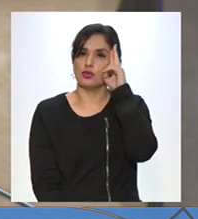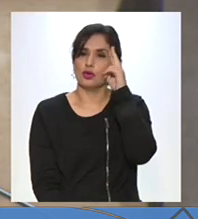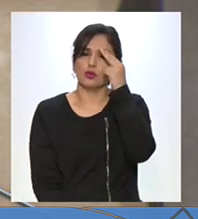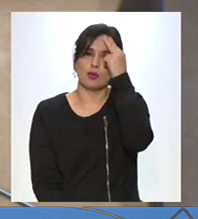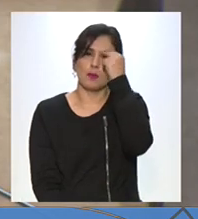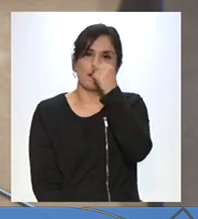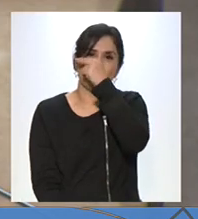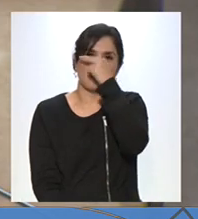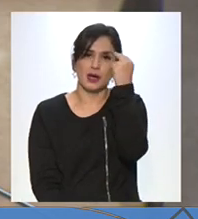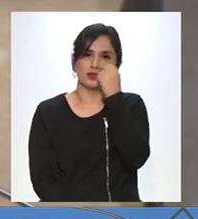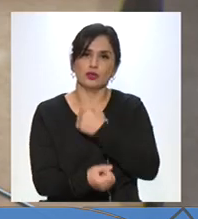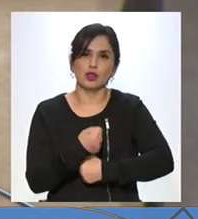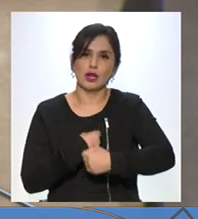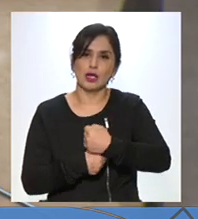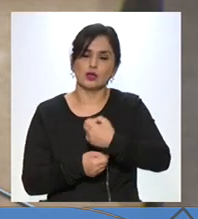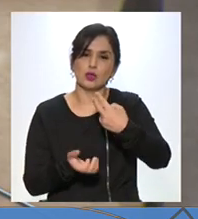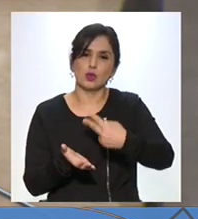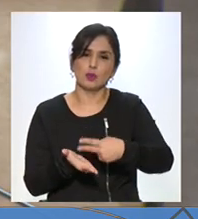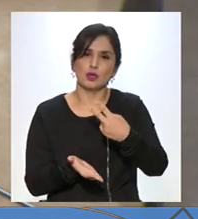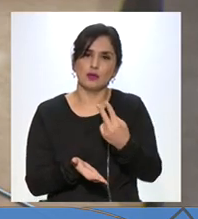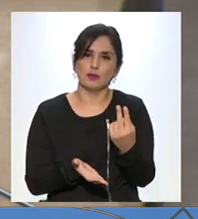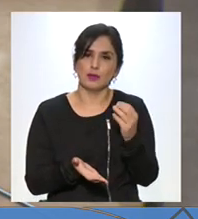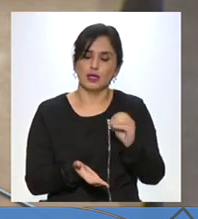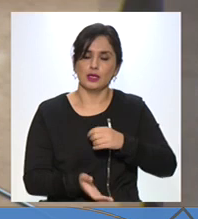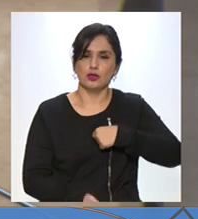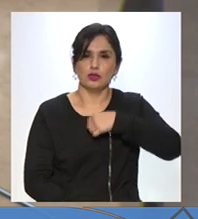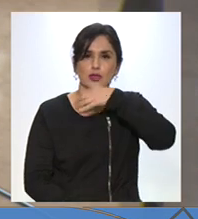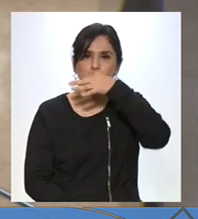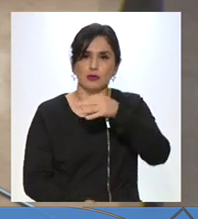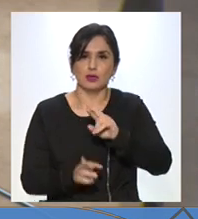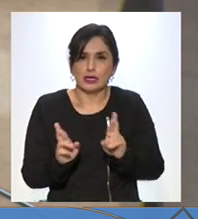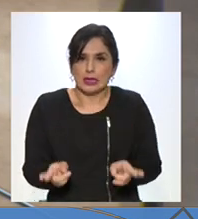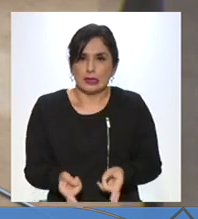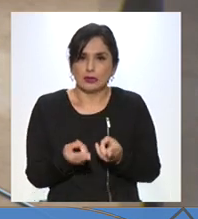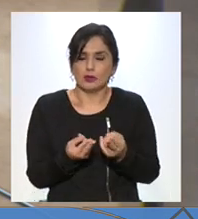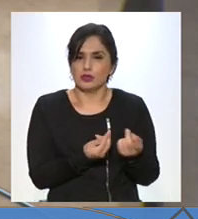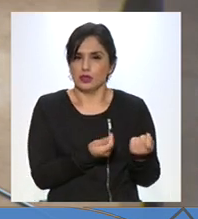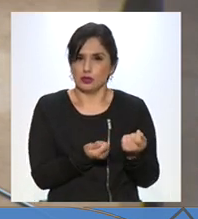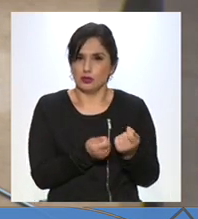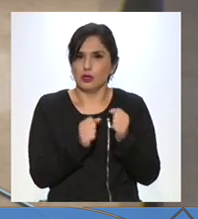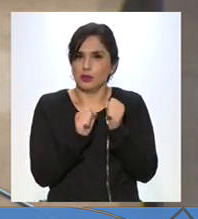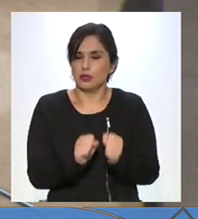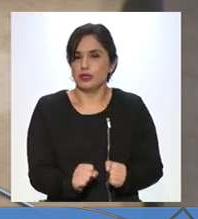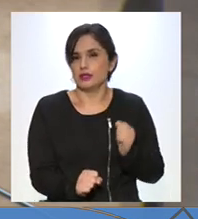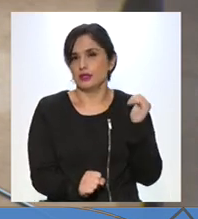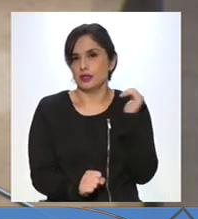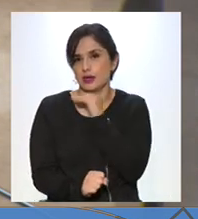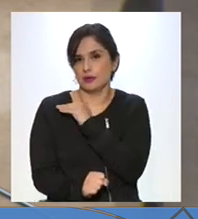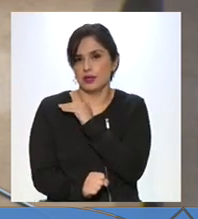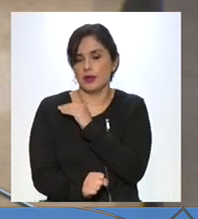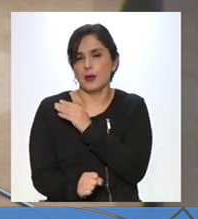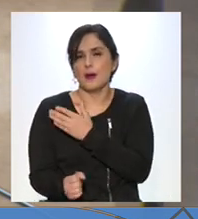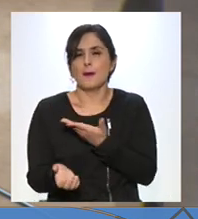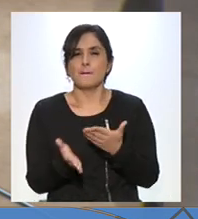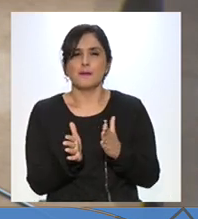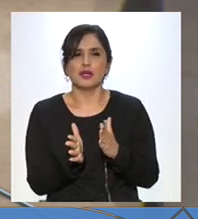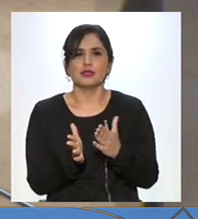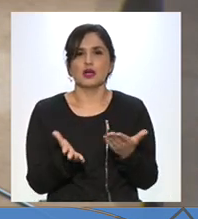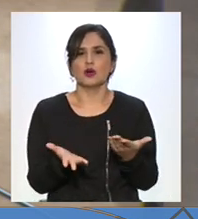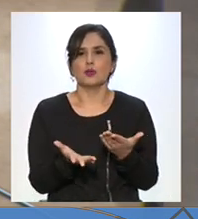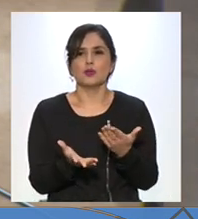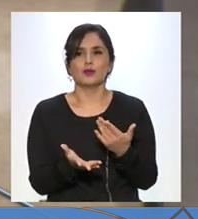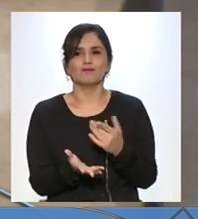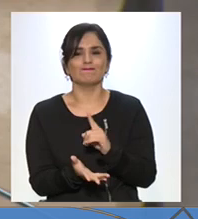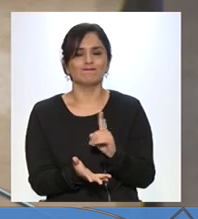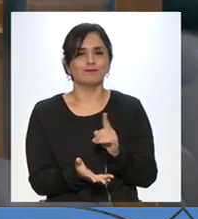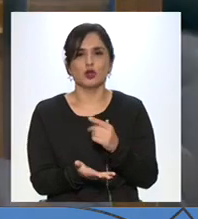del 2020, cuando nosotros dijimos que la recuperación económica podía ser rápida, parecía casi una cuestión de ficción,